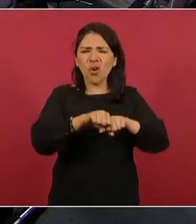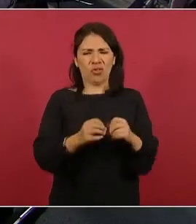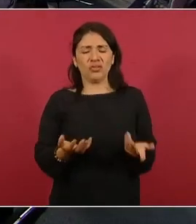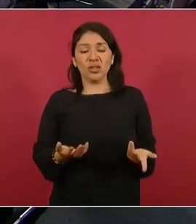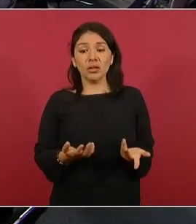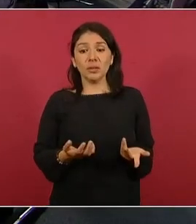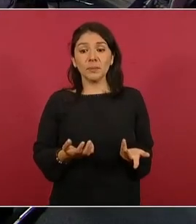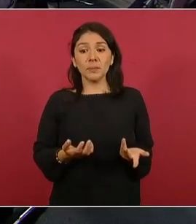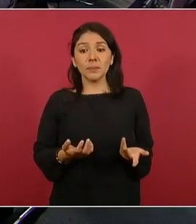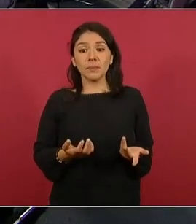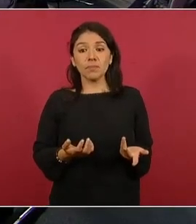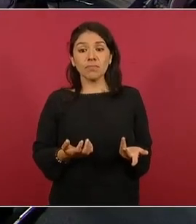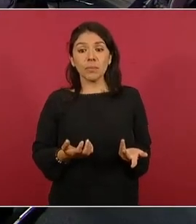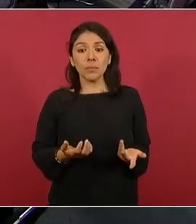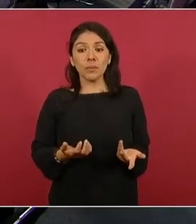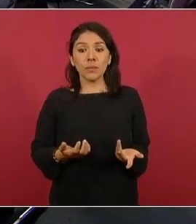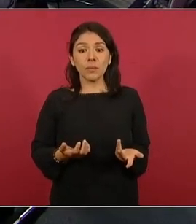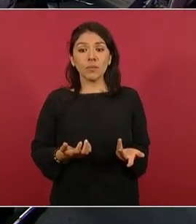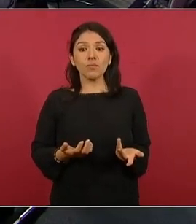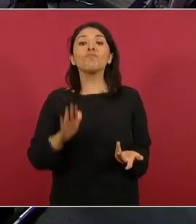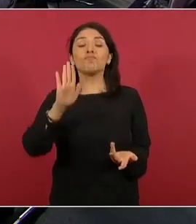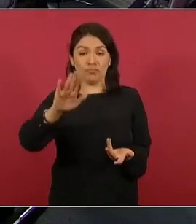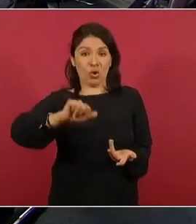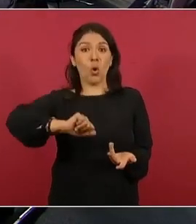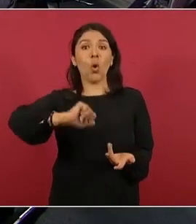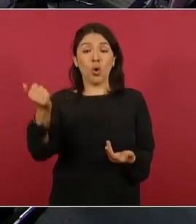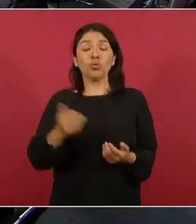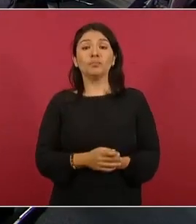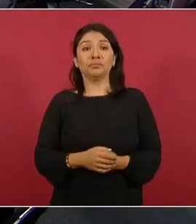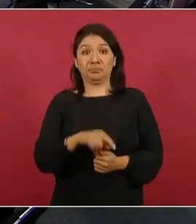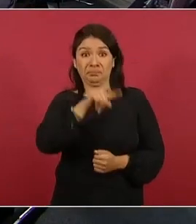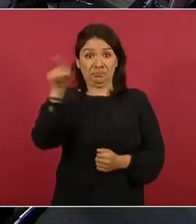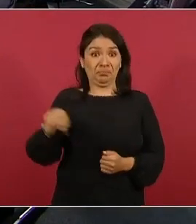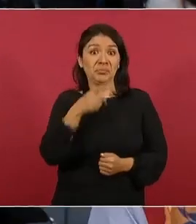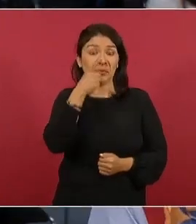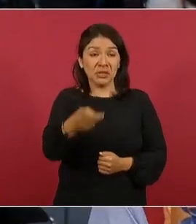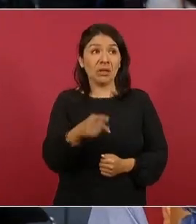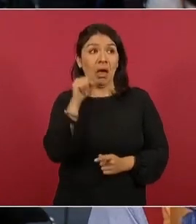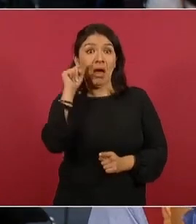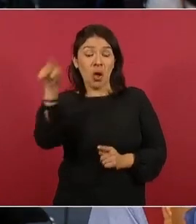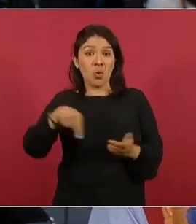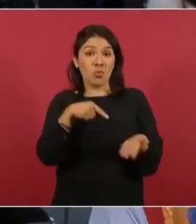otra cosa también, ellos dicen que en Quintana Roo nunca